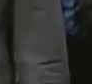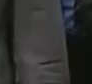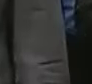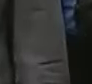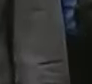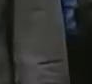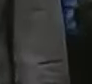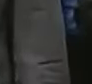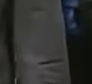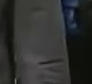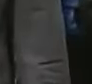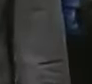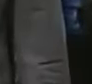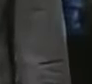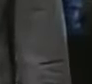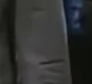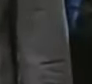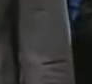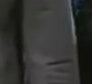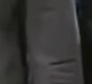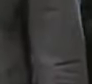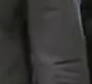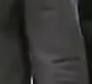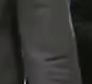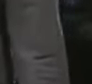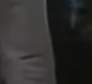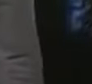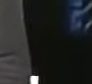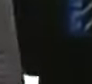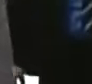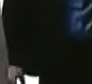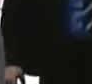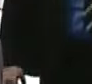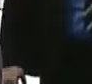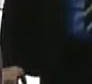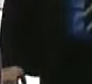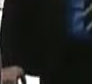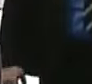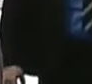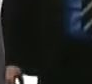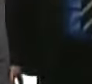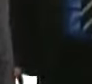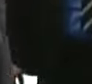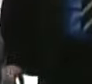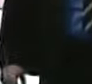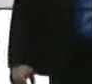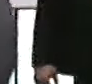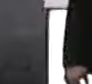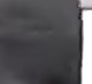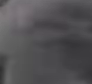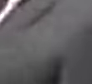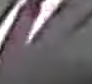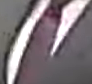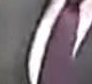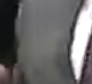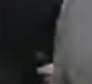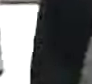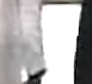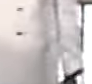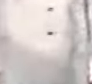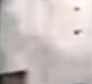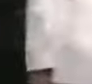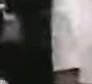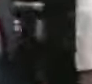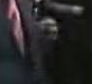en 1999 en adelante, a un espacio para competencias protagónicas del pueblo en diversas áreas, y lo cual se